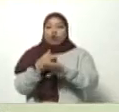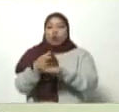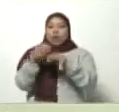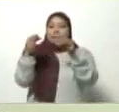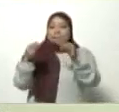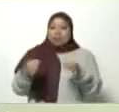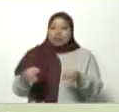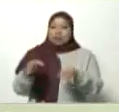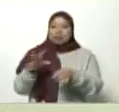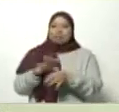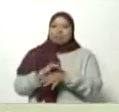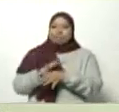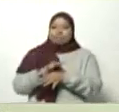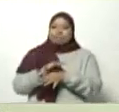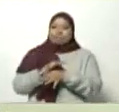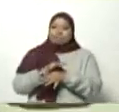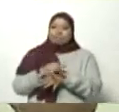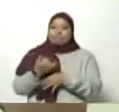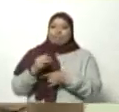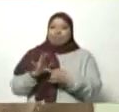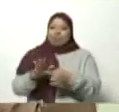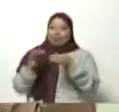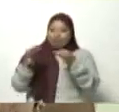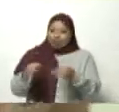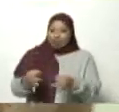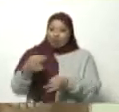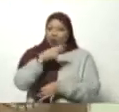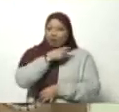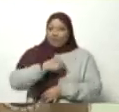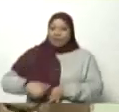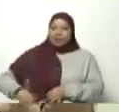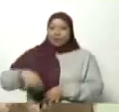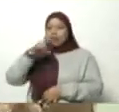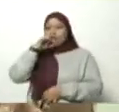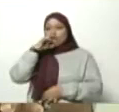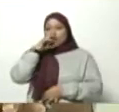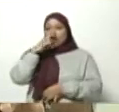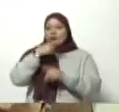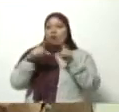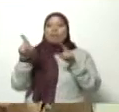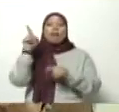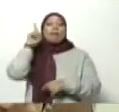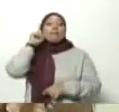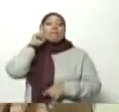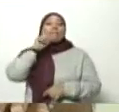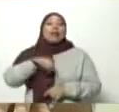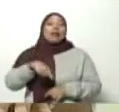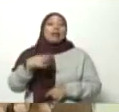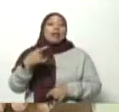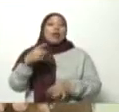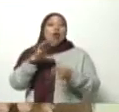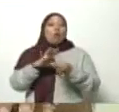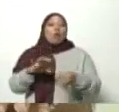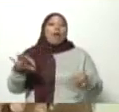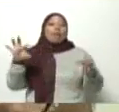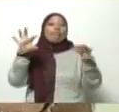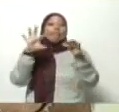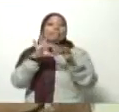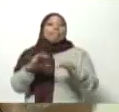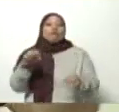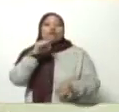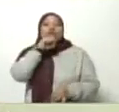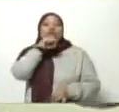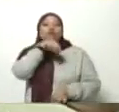hueso. ¿Eh? Lo demás es fantasía. Lo demás es cuento y creerse historia